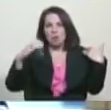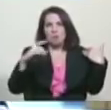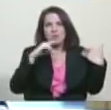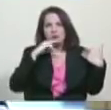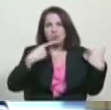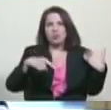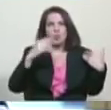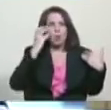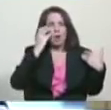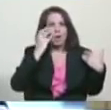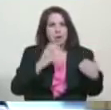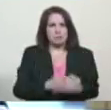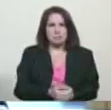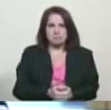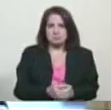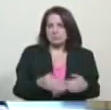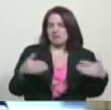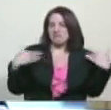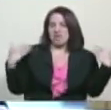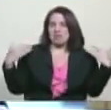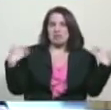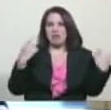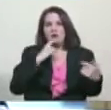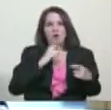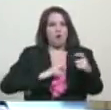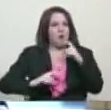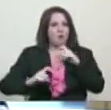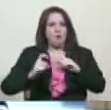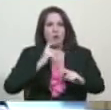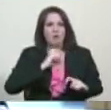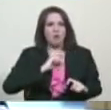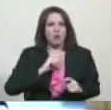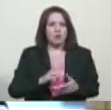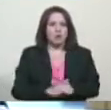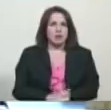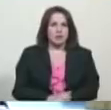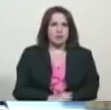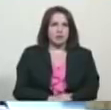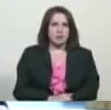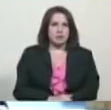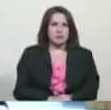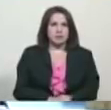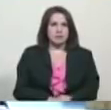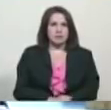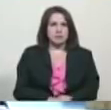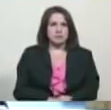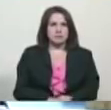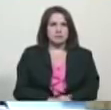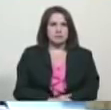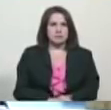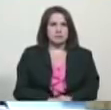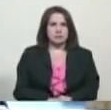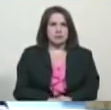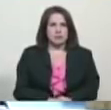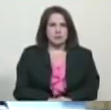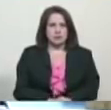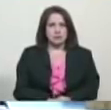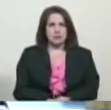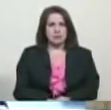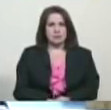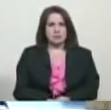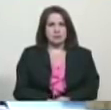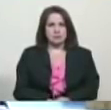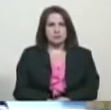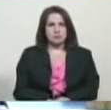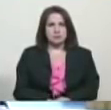Como un festín del odio. Si uno le ve los ojos, la postura, las